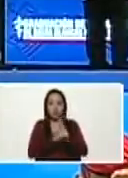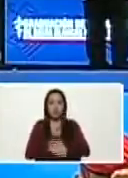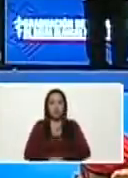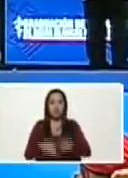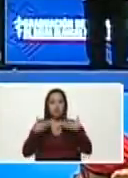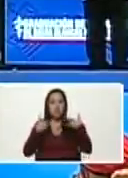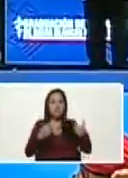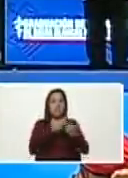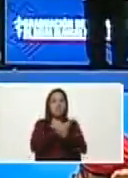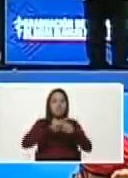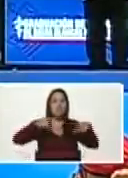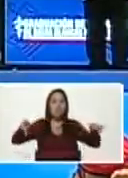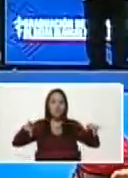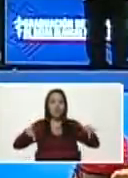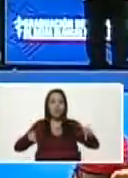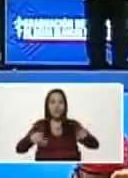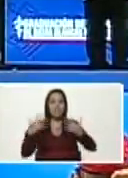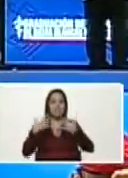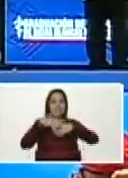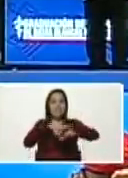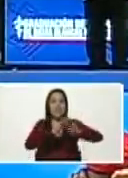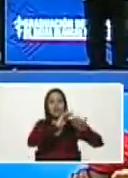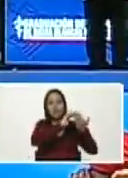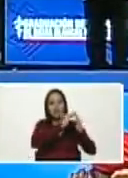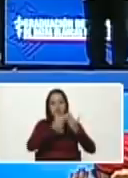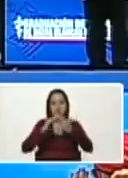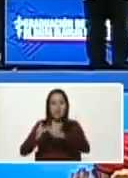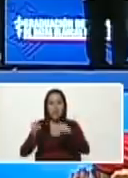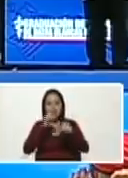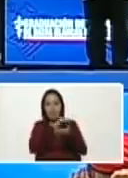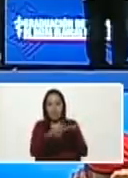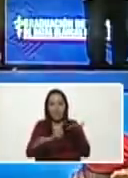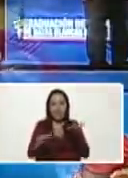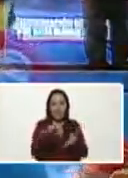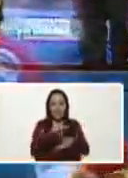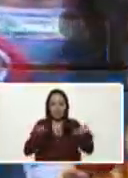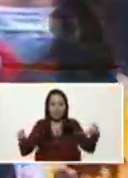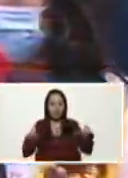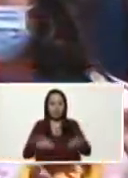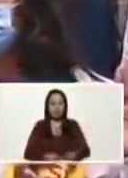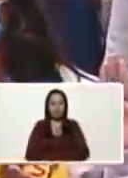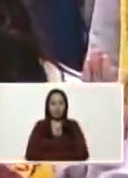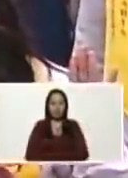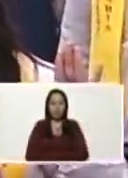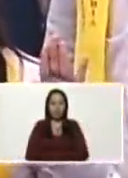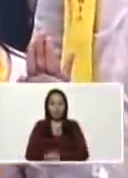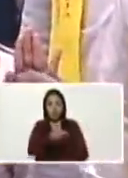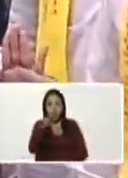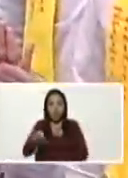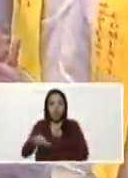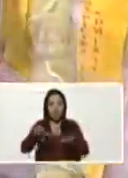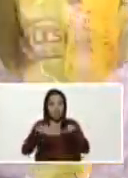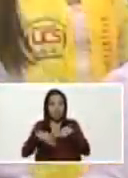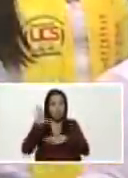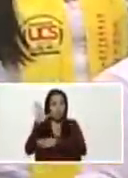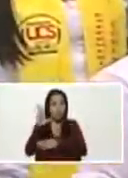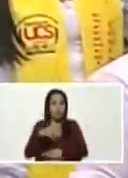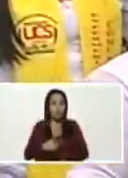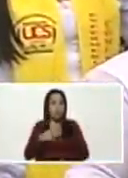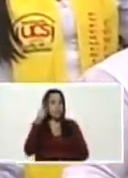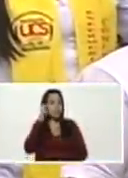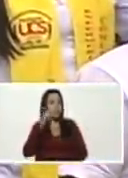salud pública, integral, comunitaria, gratuita y de calidad. ¿Así lo juran?